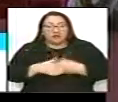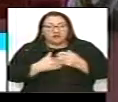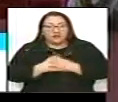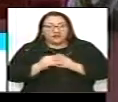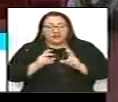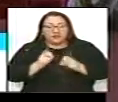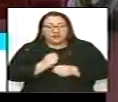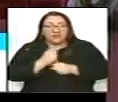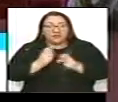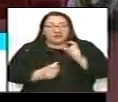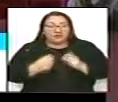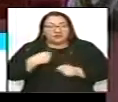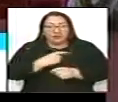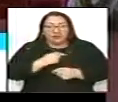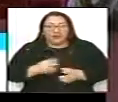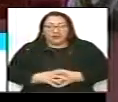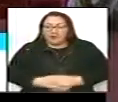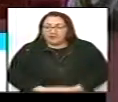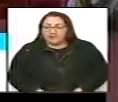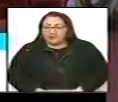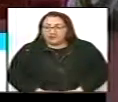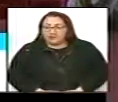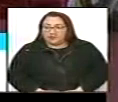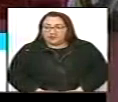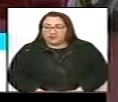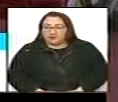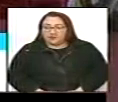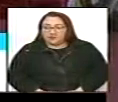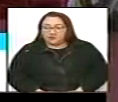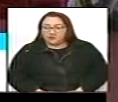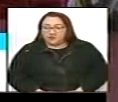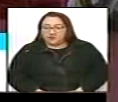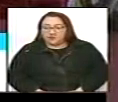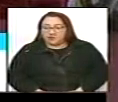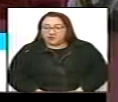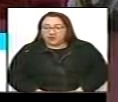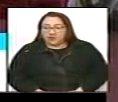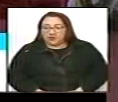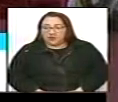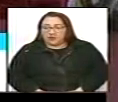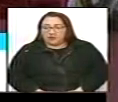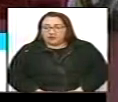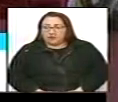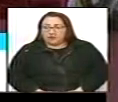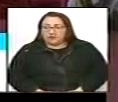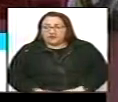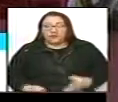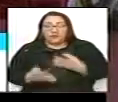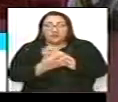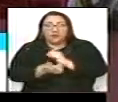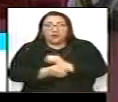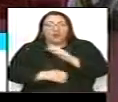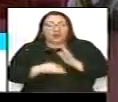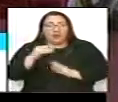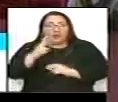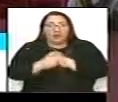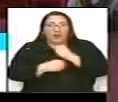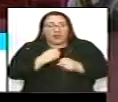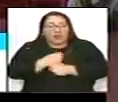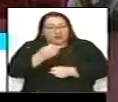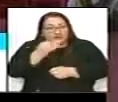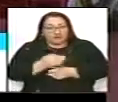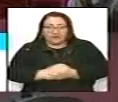este caso, al denunciado, porque el deslacrado en sí mismo no tiene una pena mayor de 2 años, pero el encubrimiento